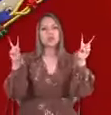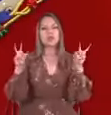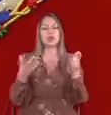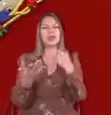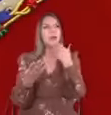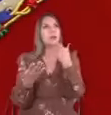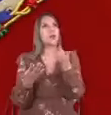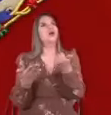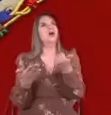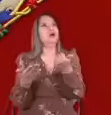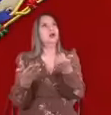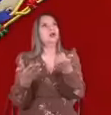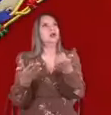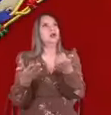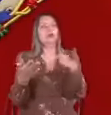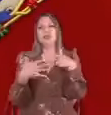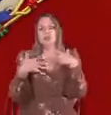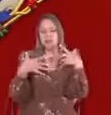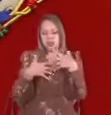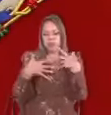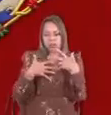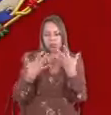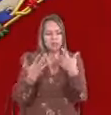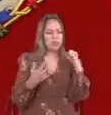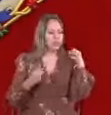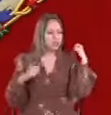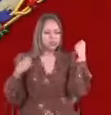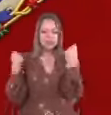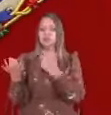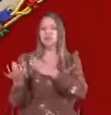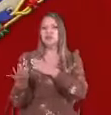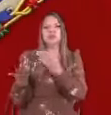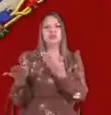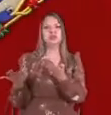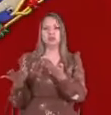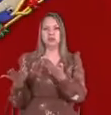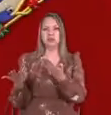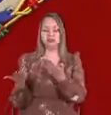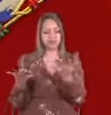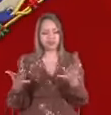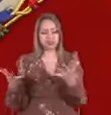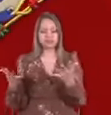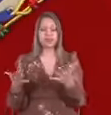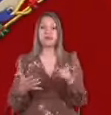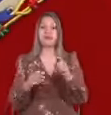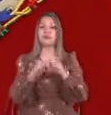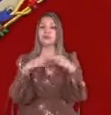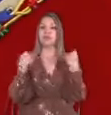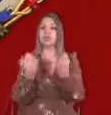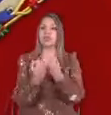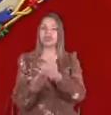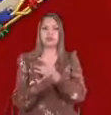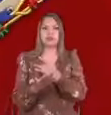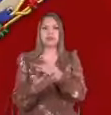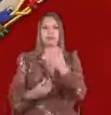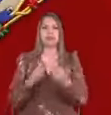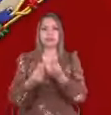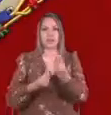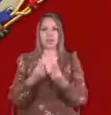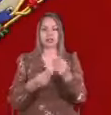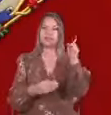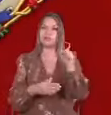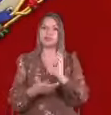mejores cuando estamos llenos de miedo, de hastío, de desconfianza. Una sociedad atravesada por esos sentimientos solo puede